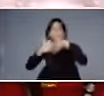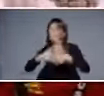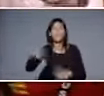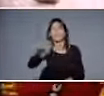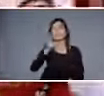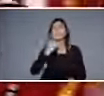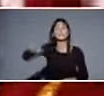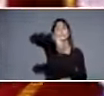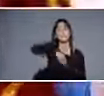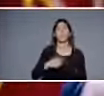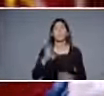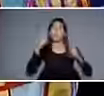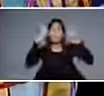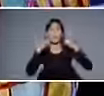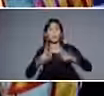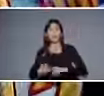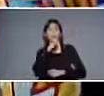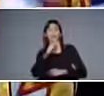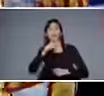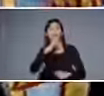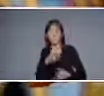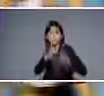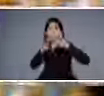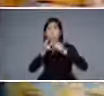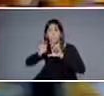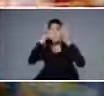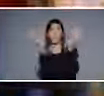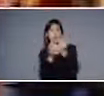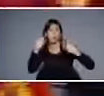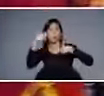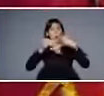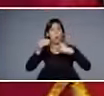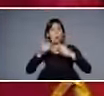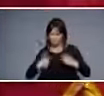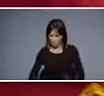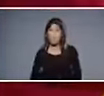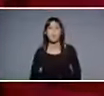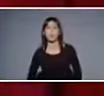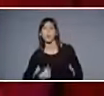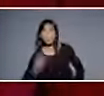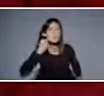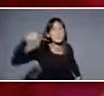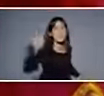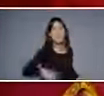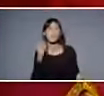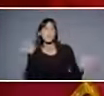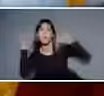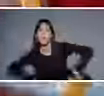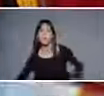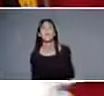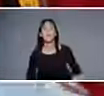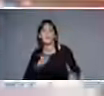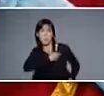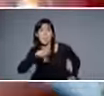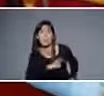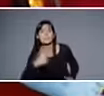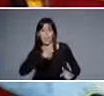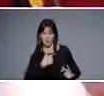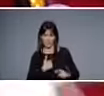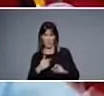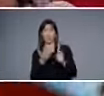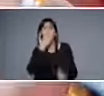que intenten silenciarme con pelotas de goma, que por pelotas nadie me acojona. No hay ley ni policía que me